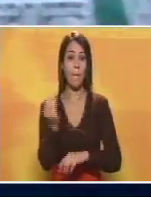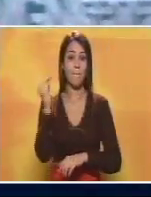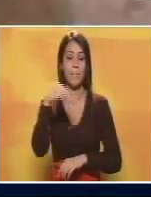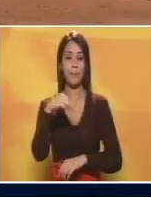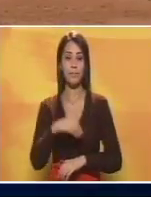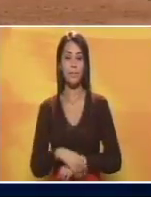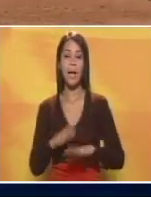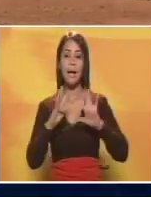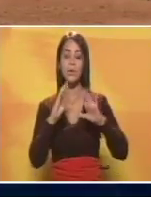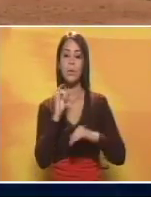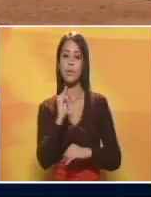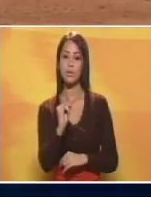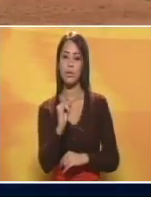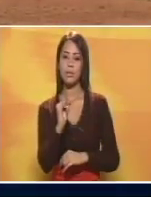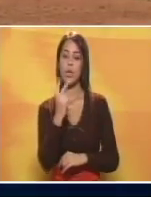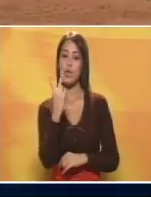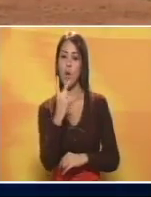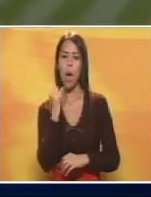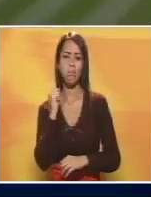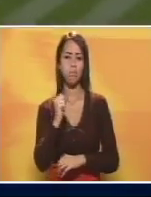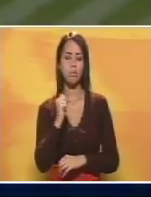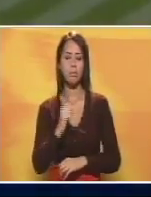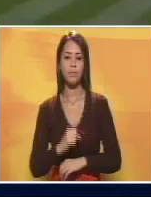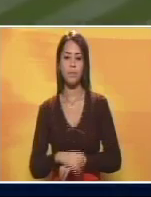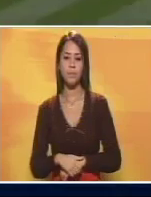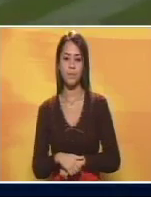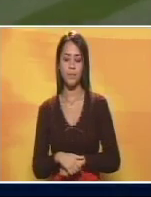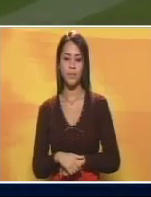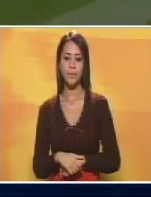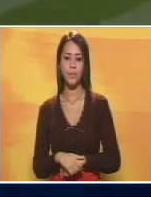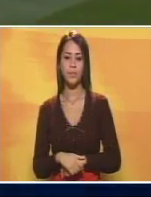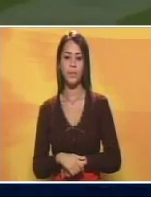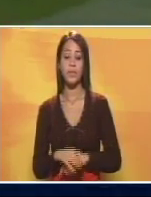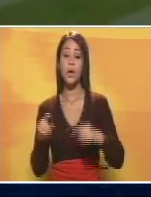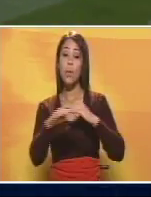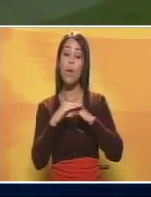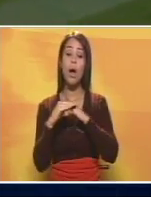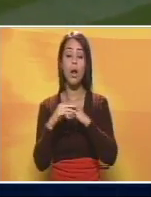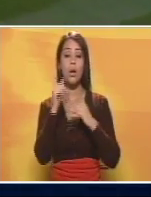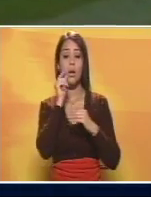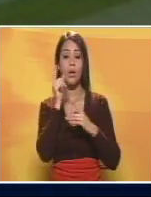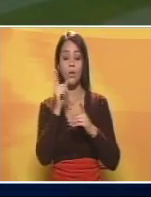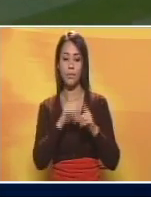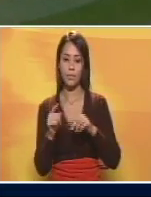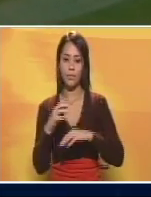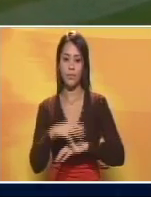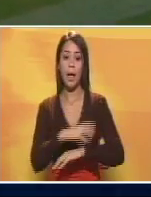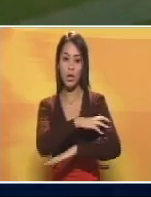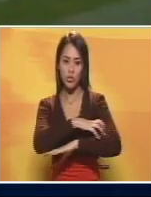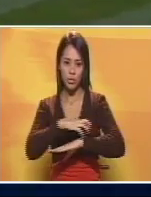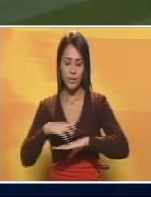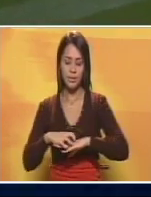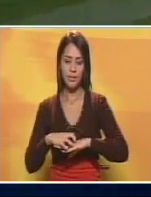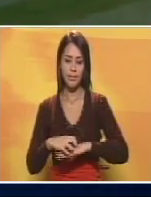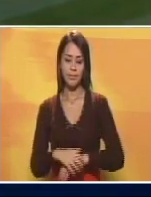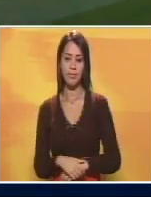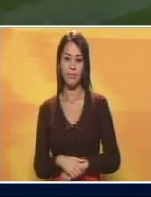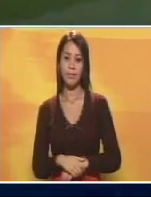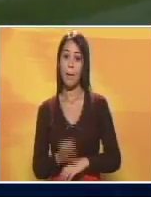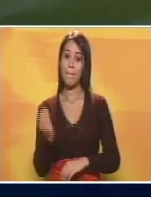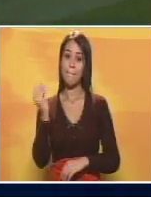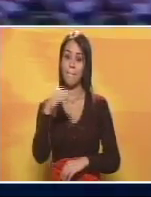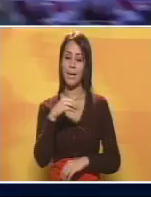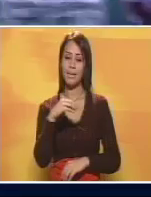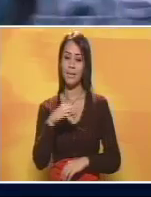En el noveno capítulo, con 2 outs en la pizarra, Víctor Martínez igualó el marcador para que los Tigres de Detroit en entradas extras vencieran a los